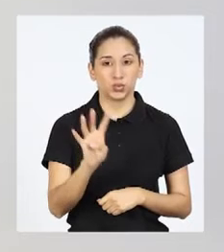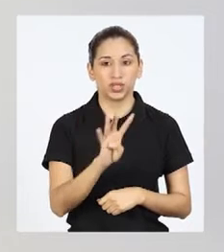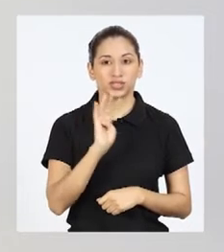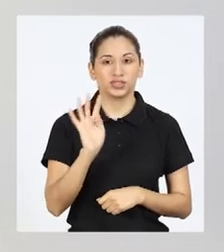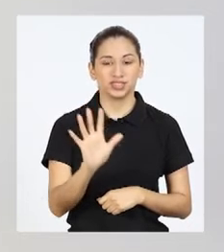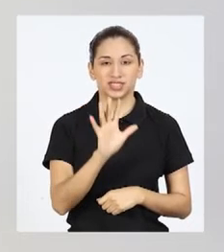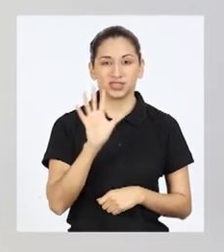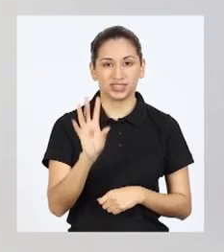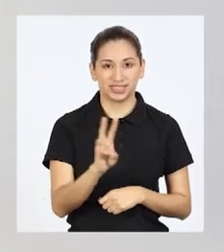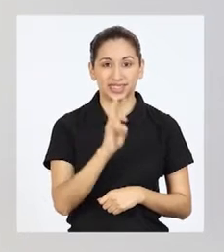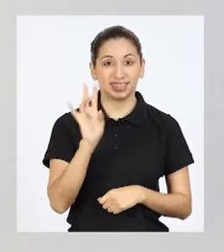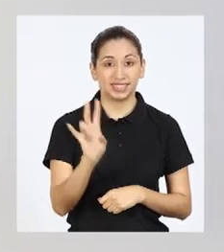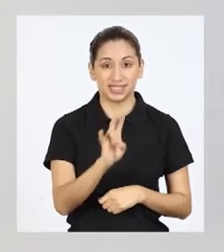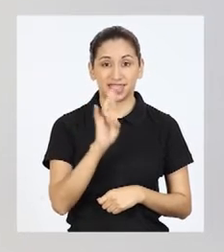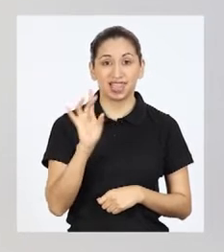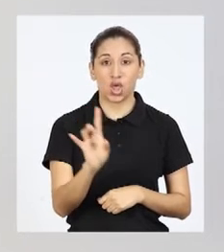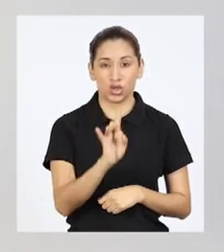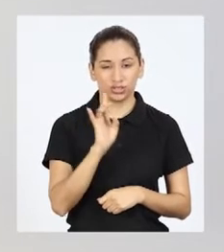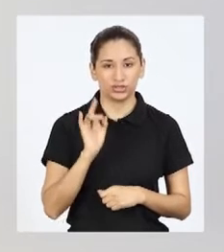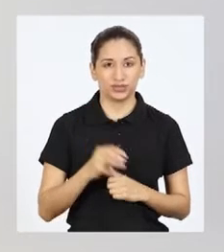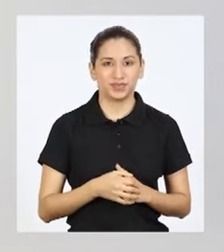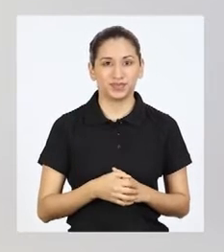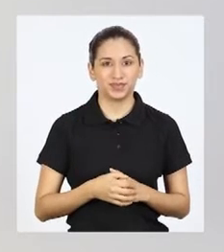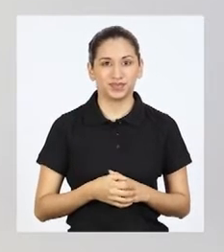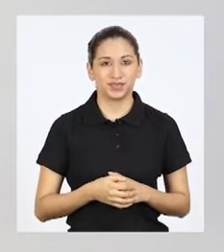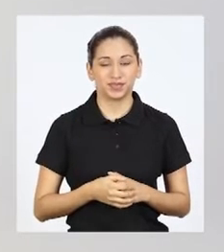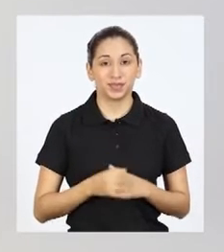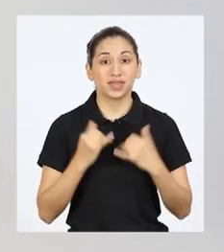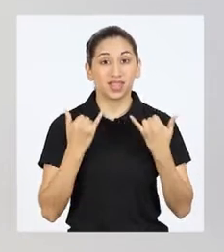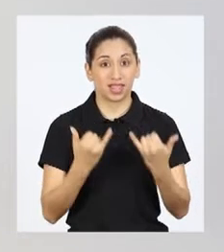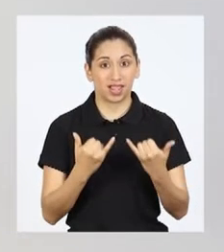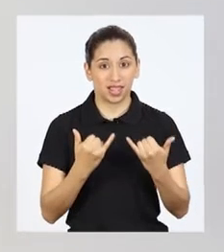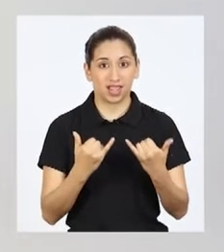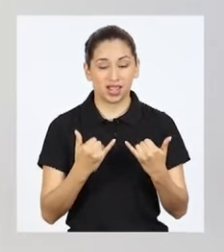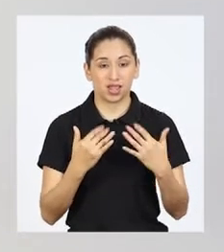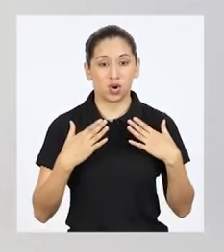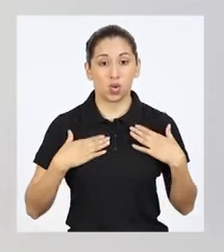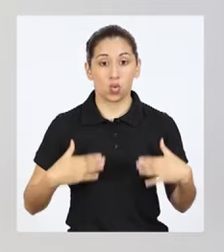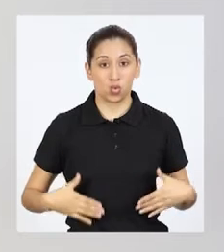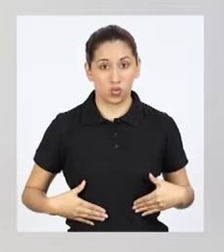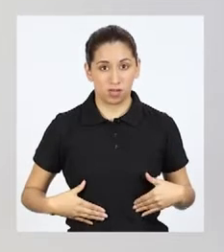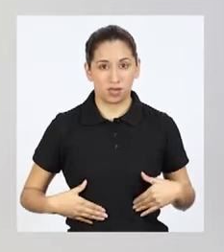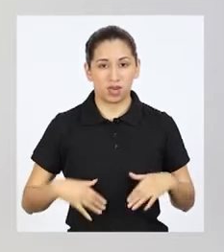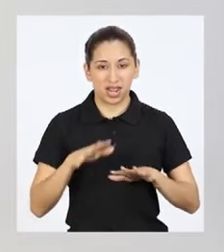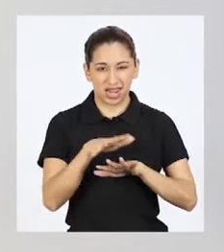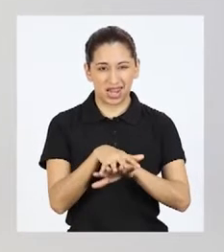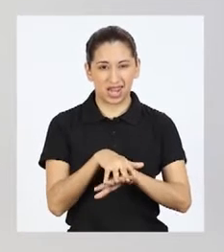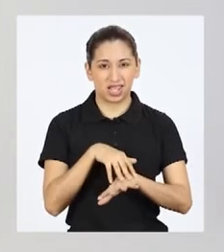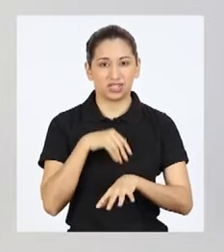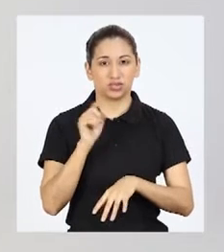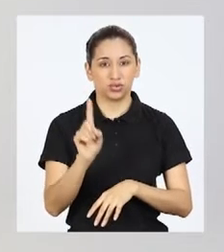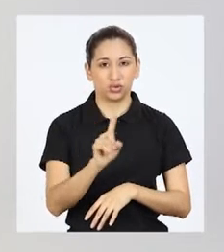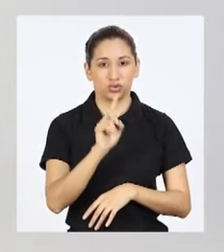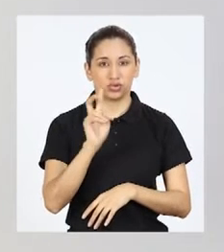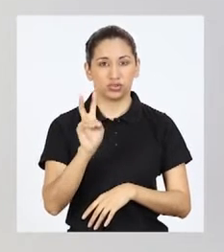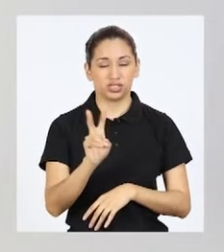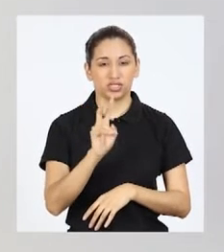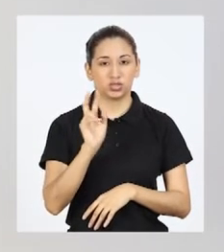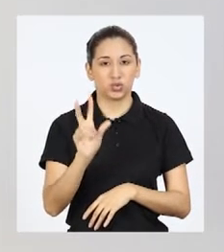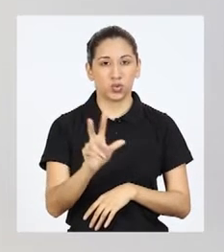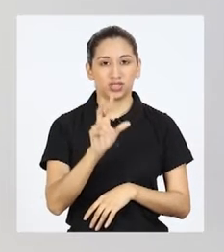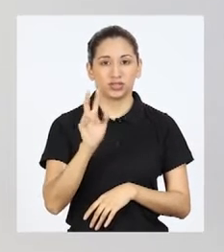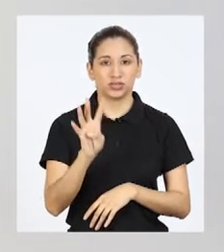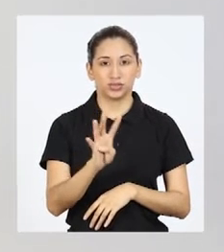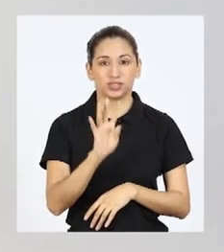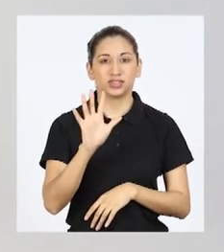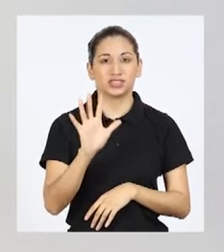3, 4, 5, 6, 7, 8. Ahora con el torso, pero más lento. 1, 2,